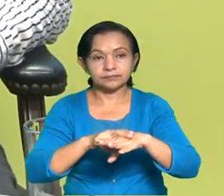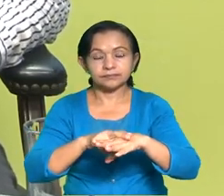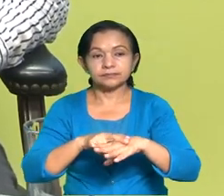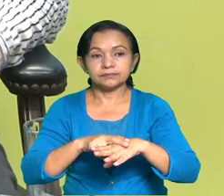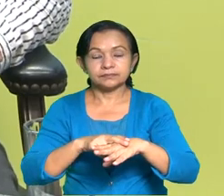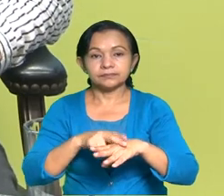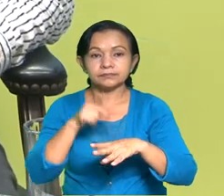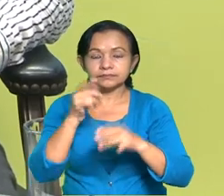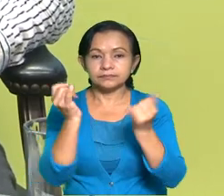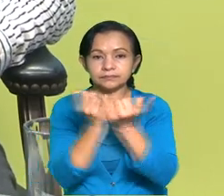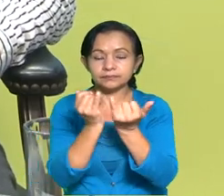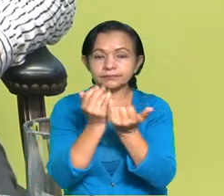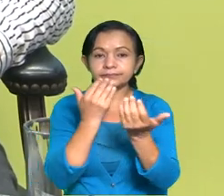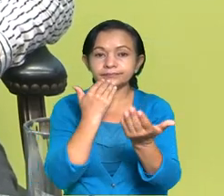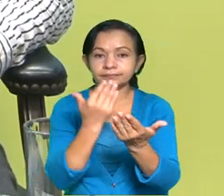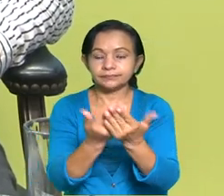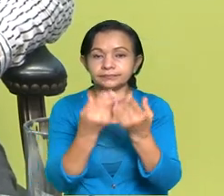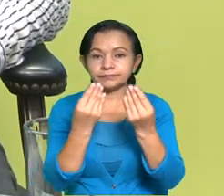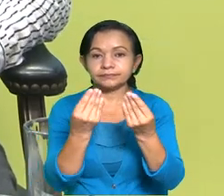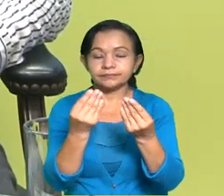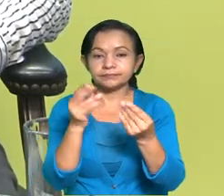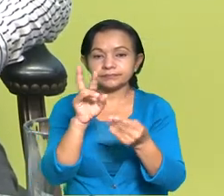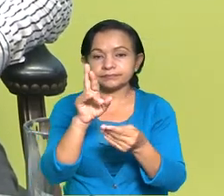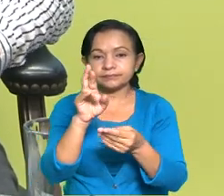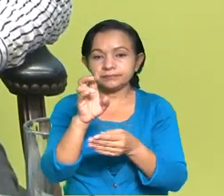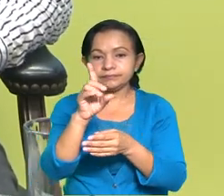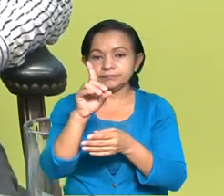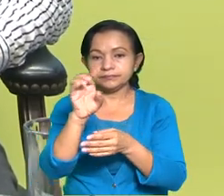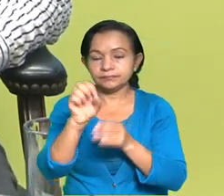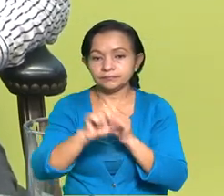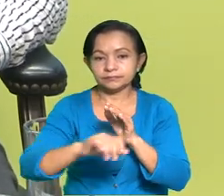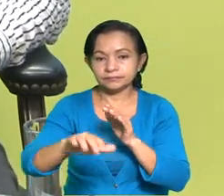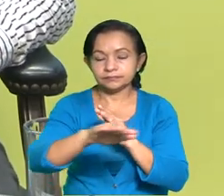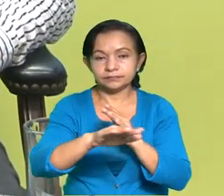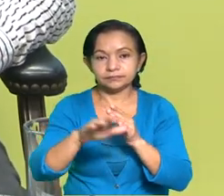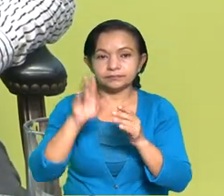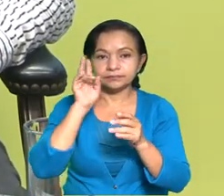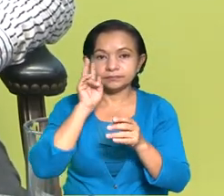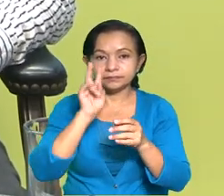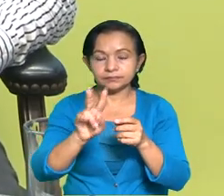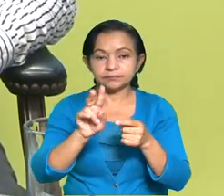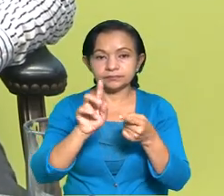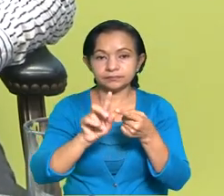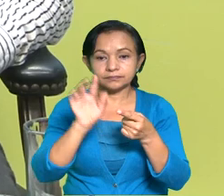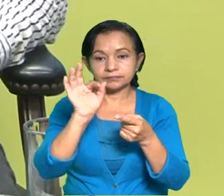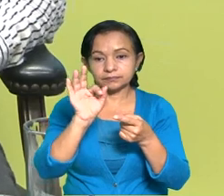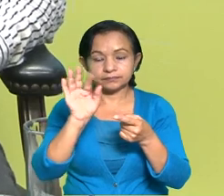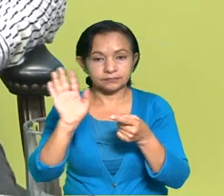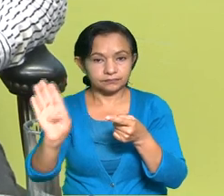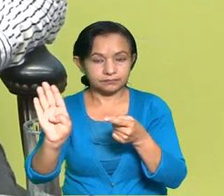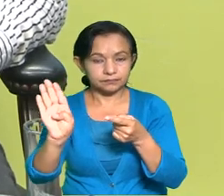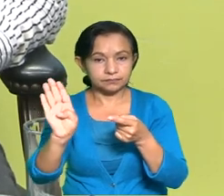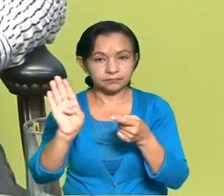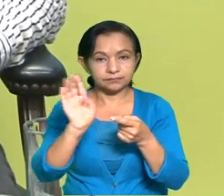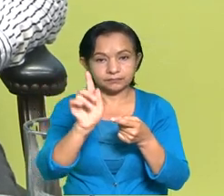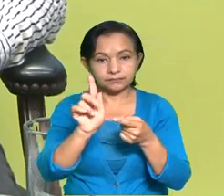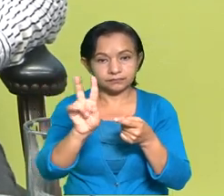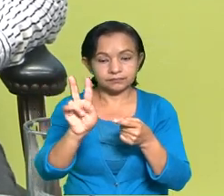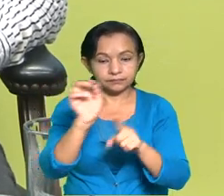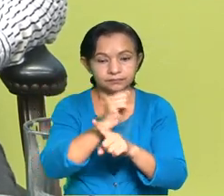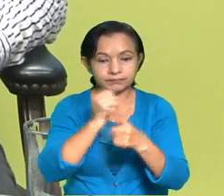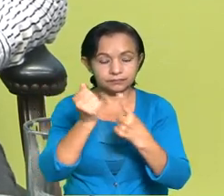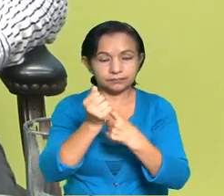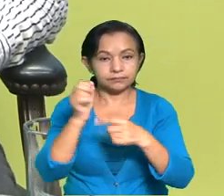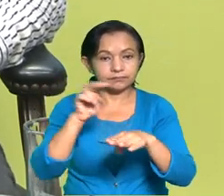Nacional. También muchas gracias quienes nos ven en nuestras redes sociales. Nosotros aparecemos en Facebook como Canal